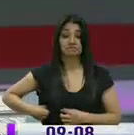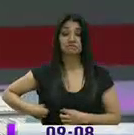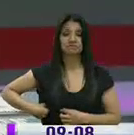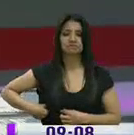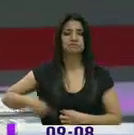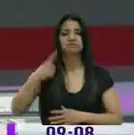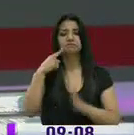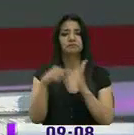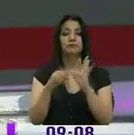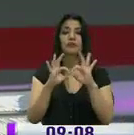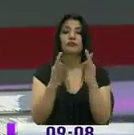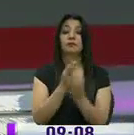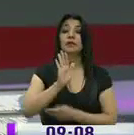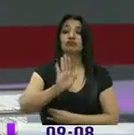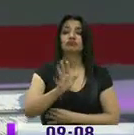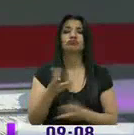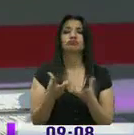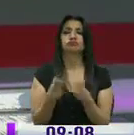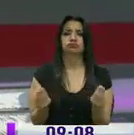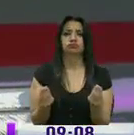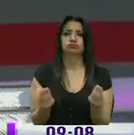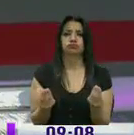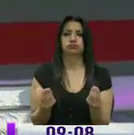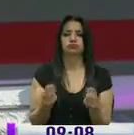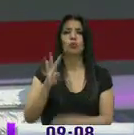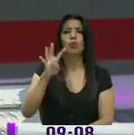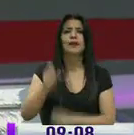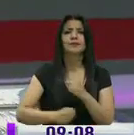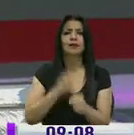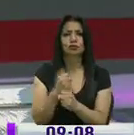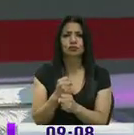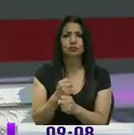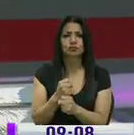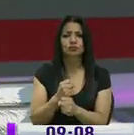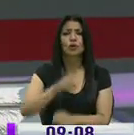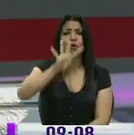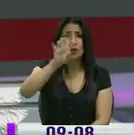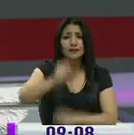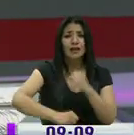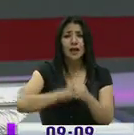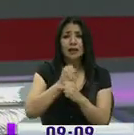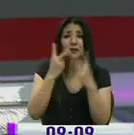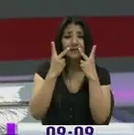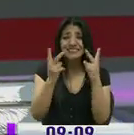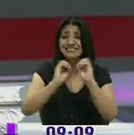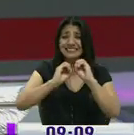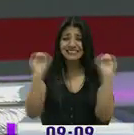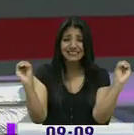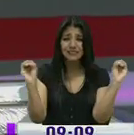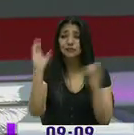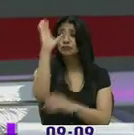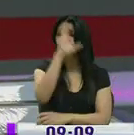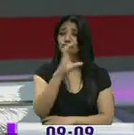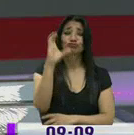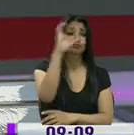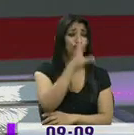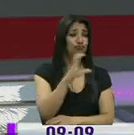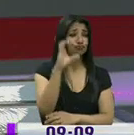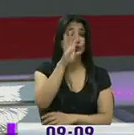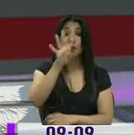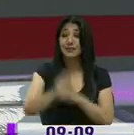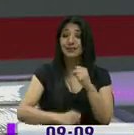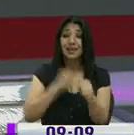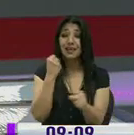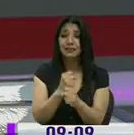que un familiar suyo desapareciera por 40 años 40 años de no verles 40 años de buscarle 40